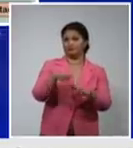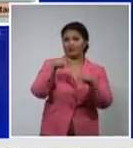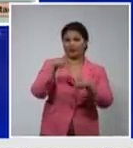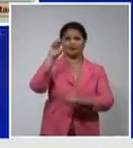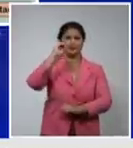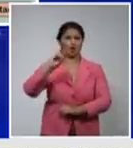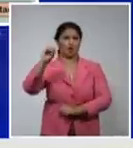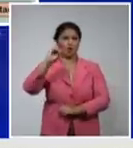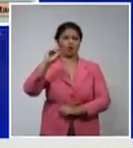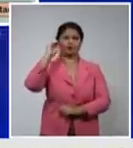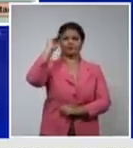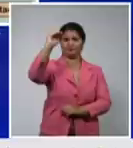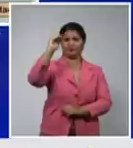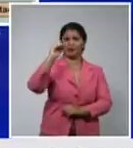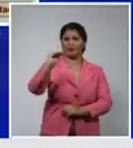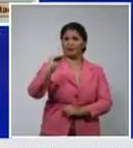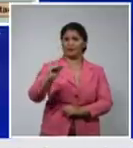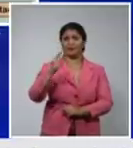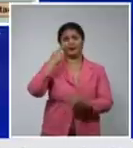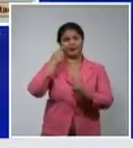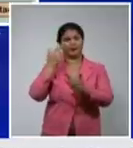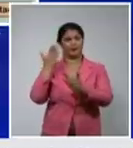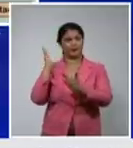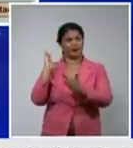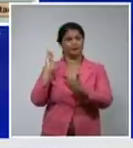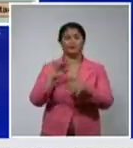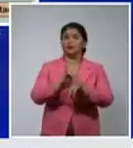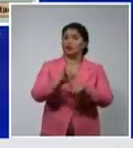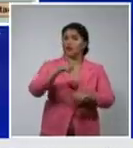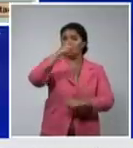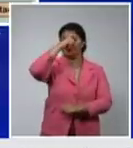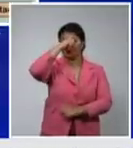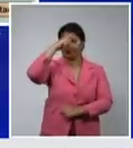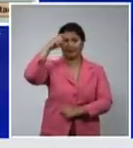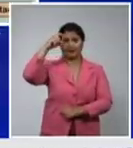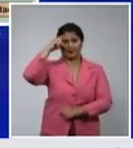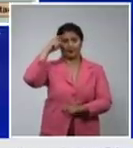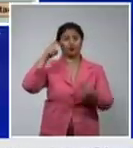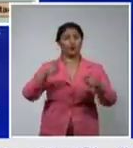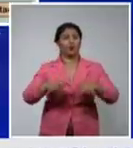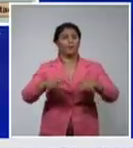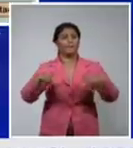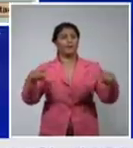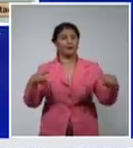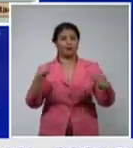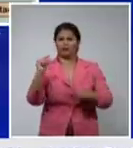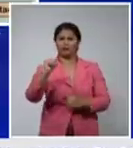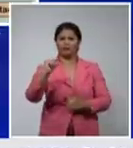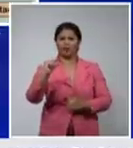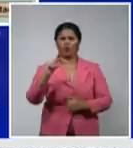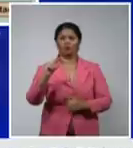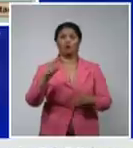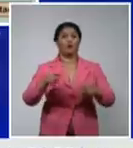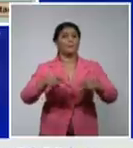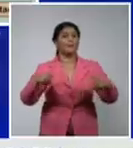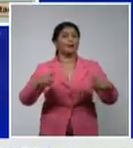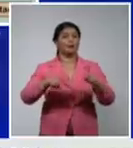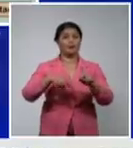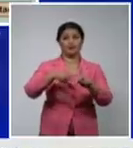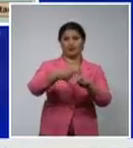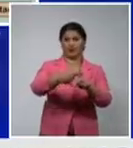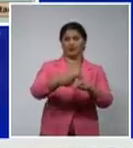de la Juventud, al igual que Santi Espíritu, incrementan discretamente sus tasas. Mayabeque